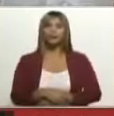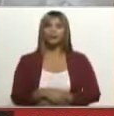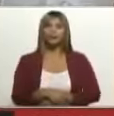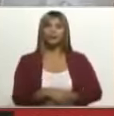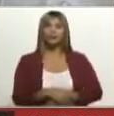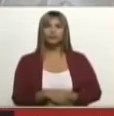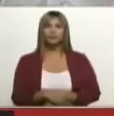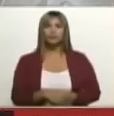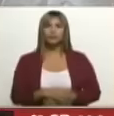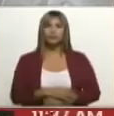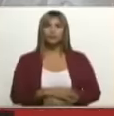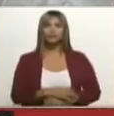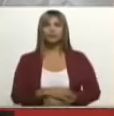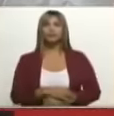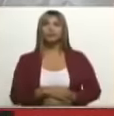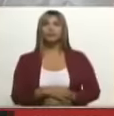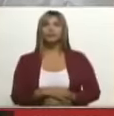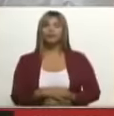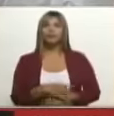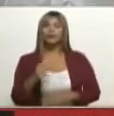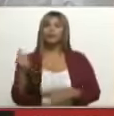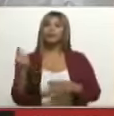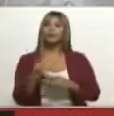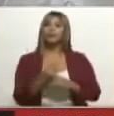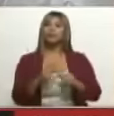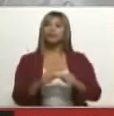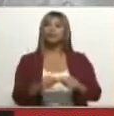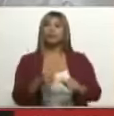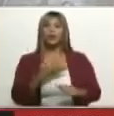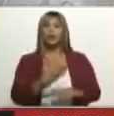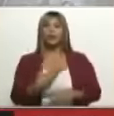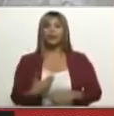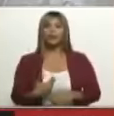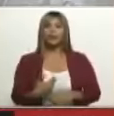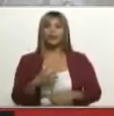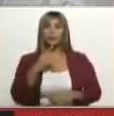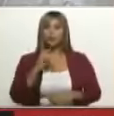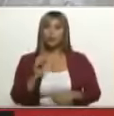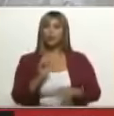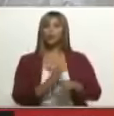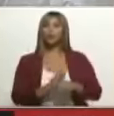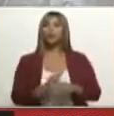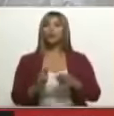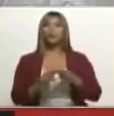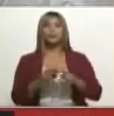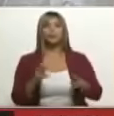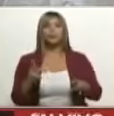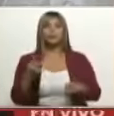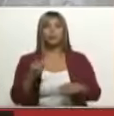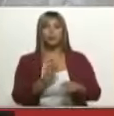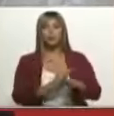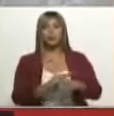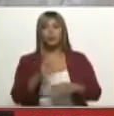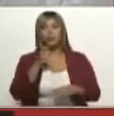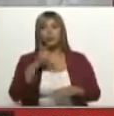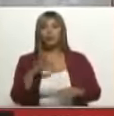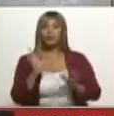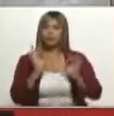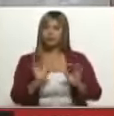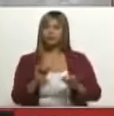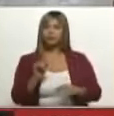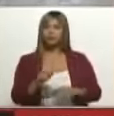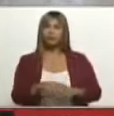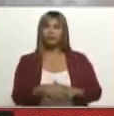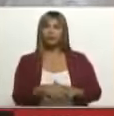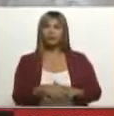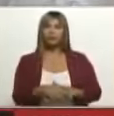que emana de la Constitución y es una orden directa y permanente de nuestro presidente para la garantía de la paz y la protección del pueblo venezolano. Tengan la seguridad de eso.